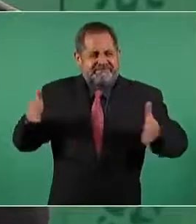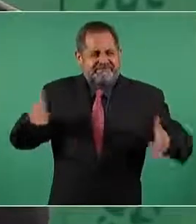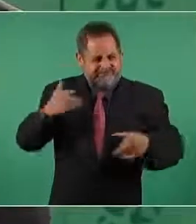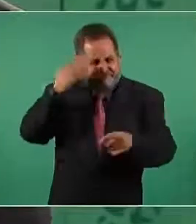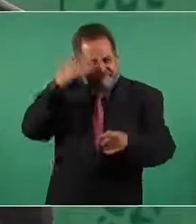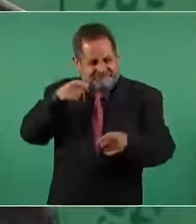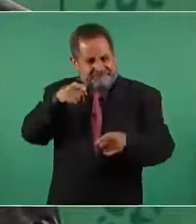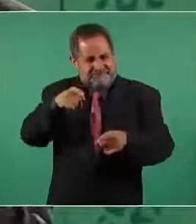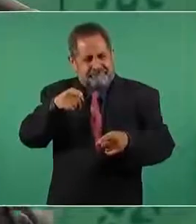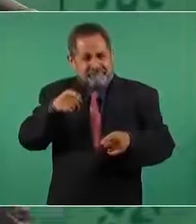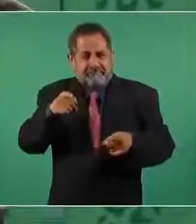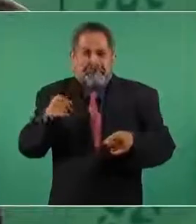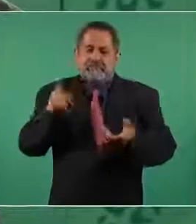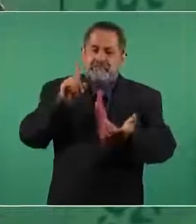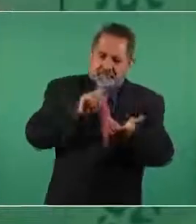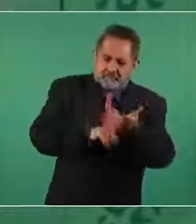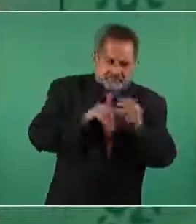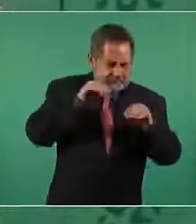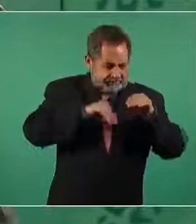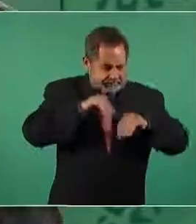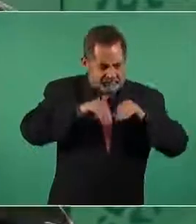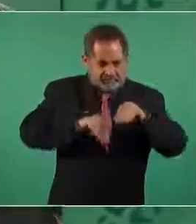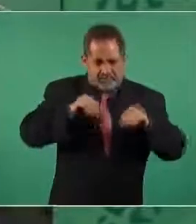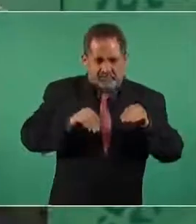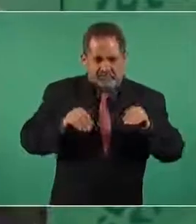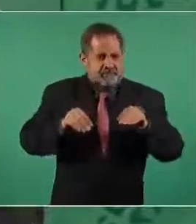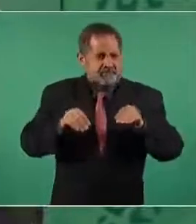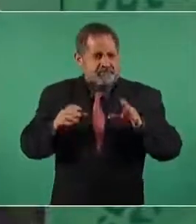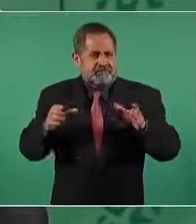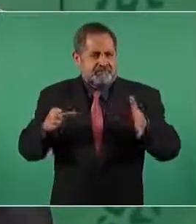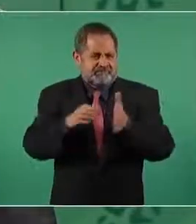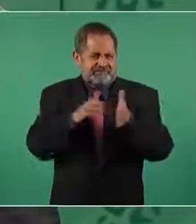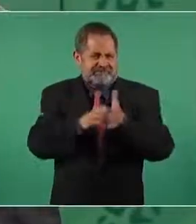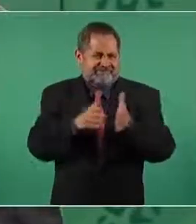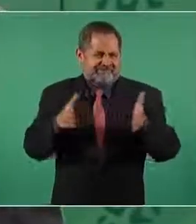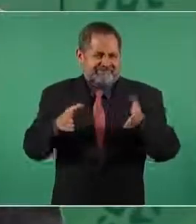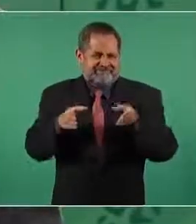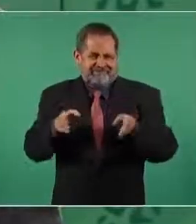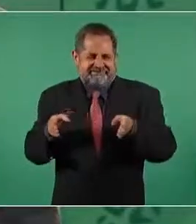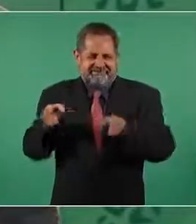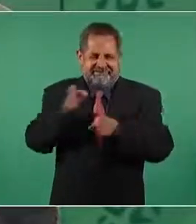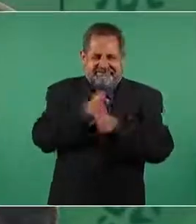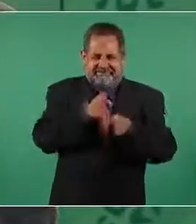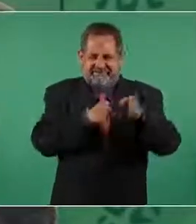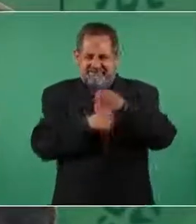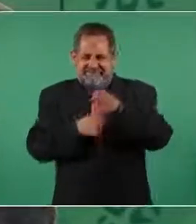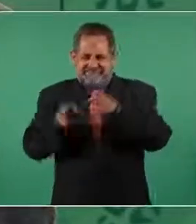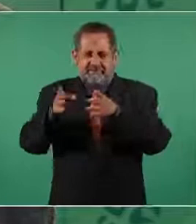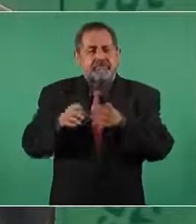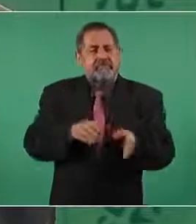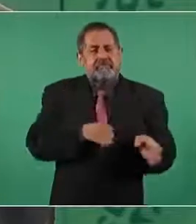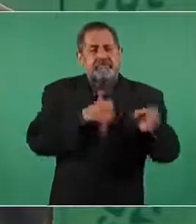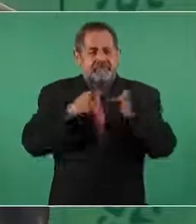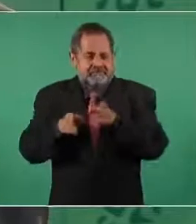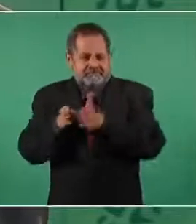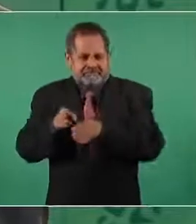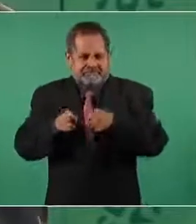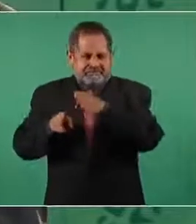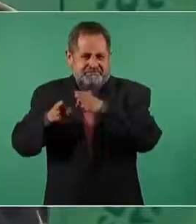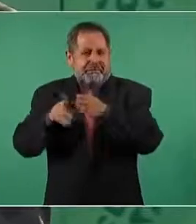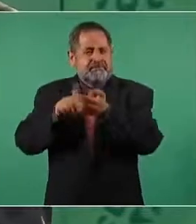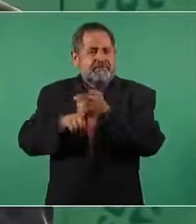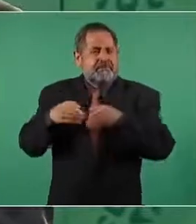entendamos, donde se ponen los productos que se adquieren, y esa caja es la que se sube a los barcos.